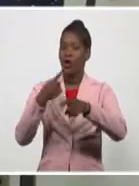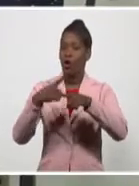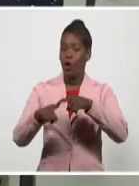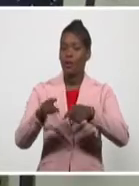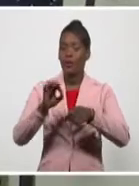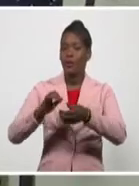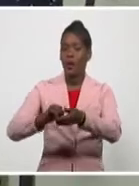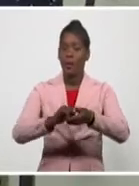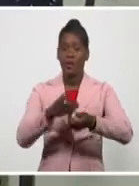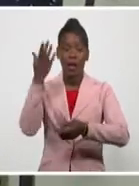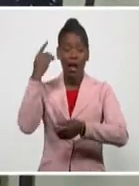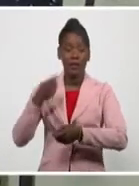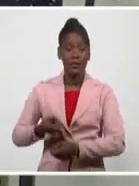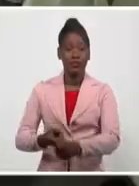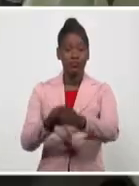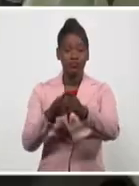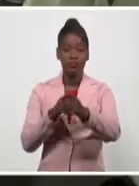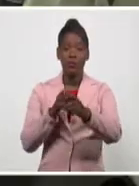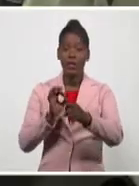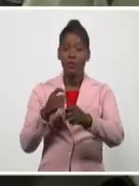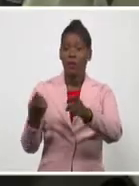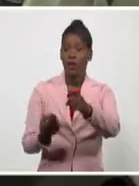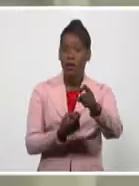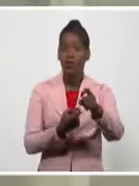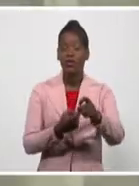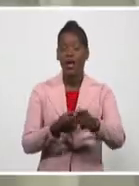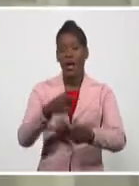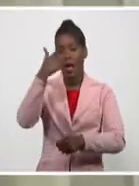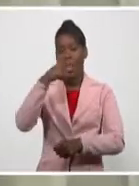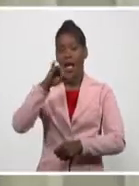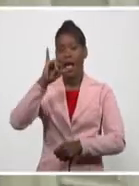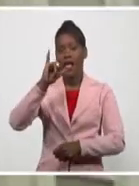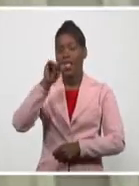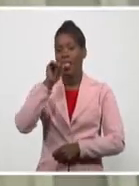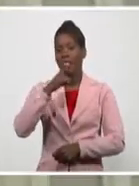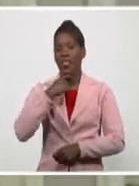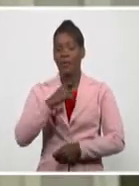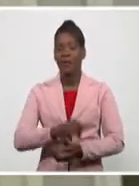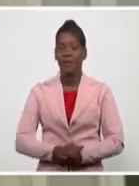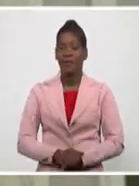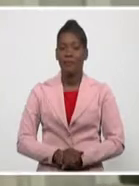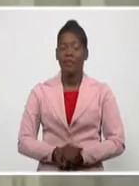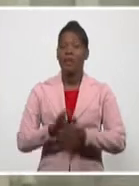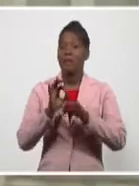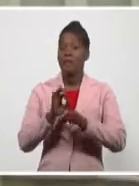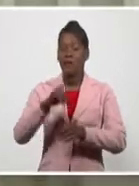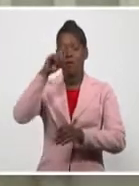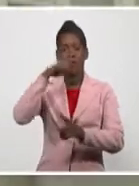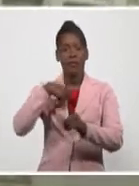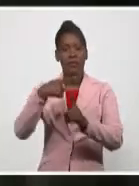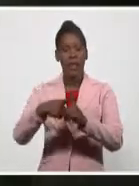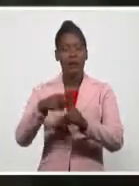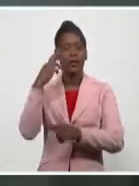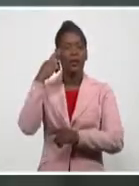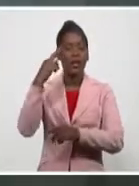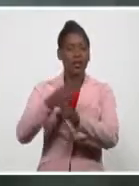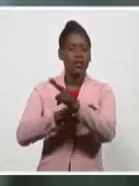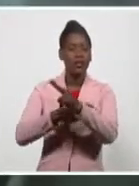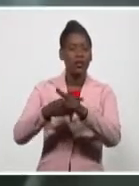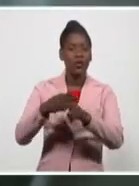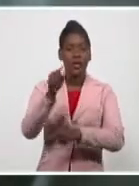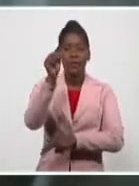fundadora de la institución en el aniversario 40 de su muerte. Para el mes de septiembre, la casa rindió homenaje a Eduardo Galeano, el día en que